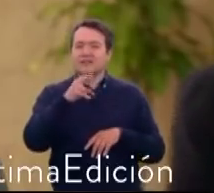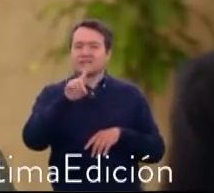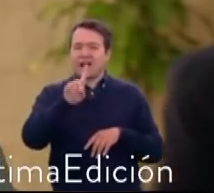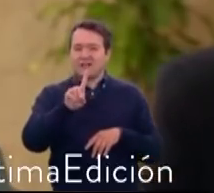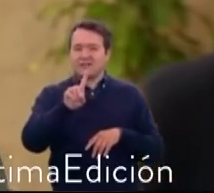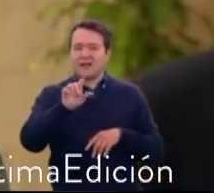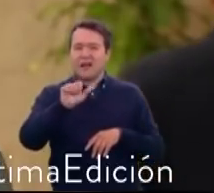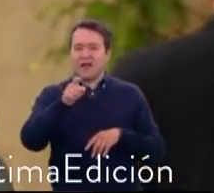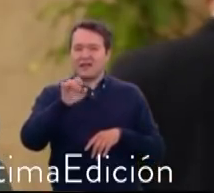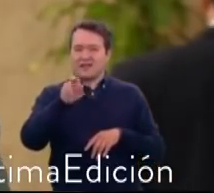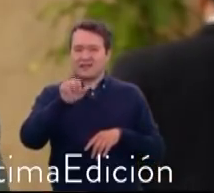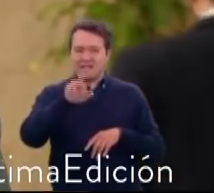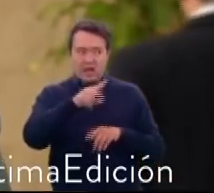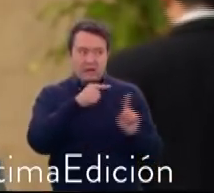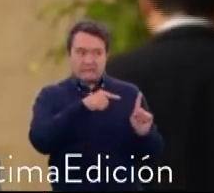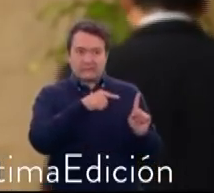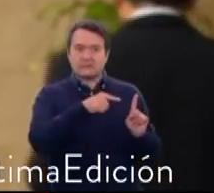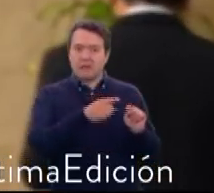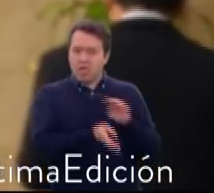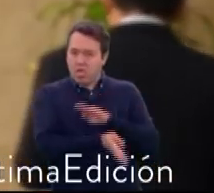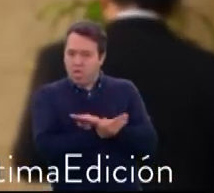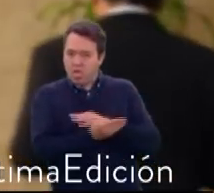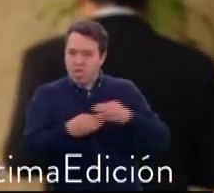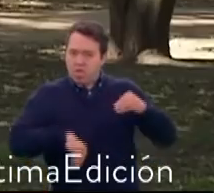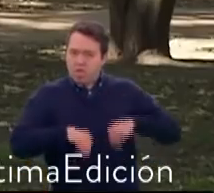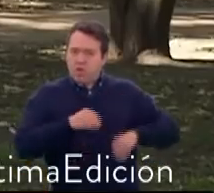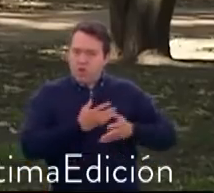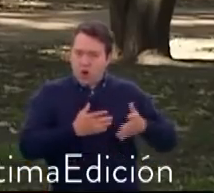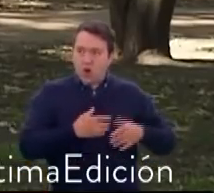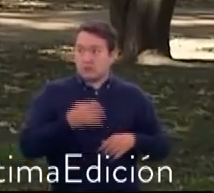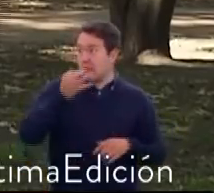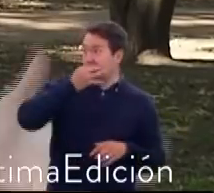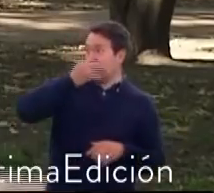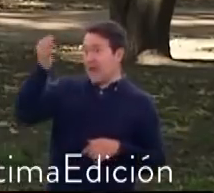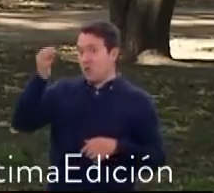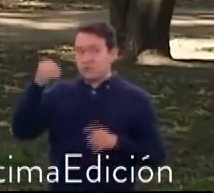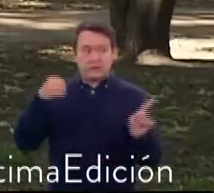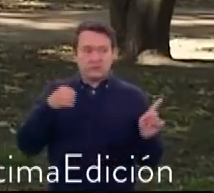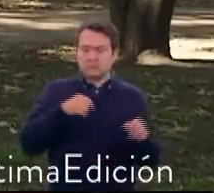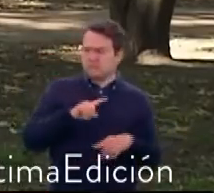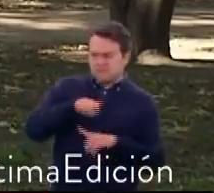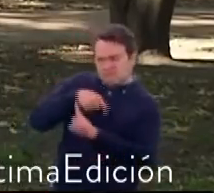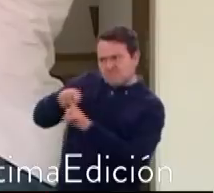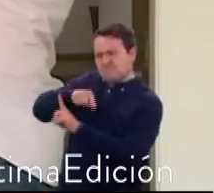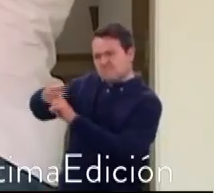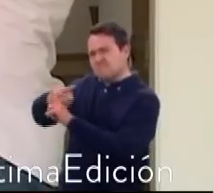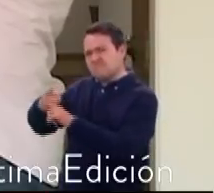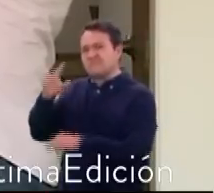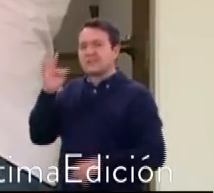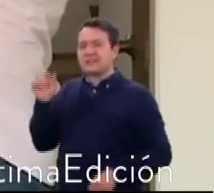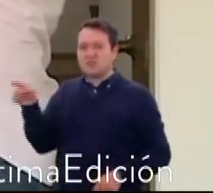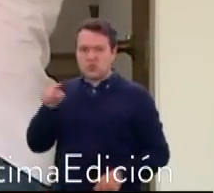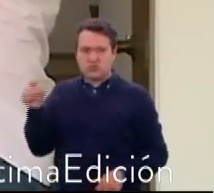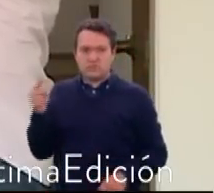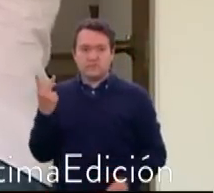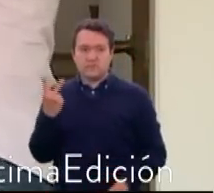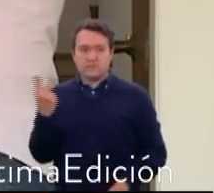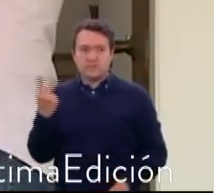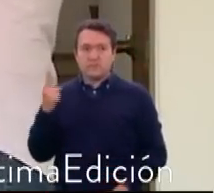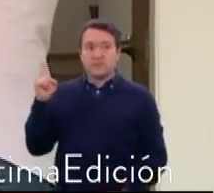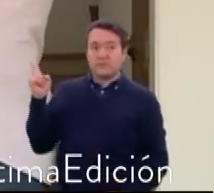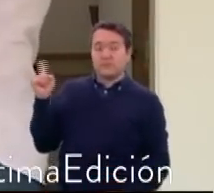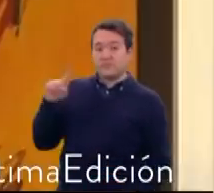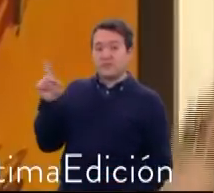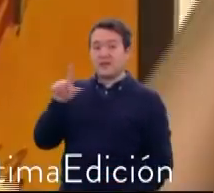Tras prender el ventilador que salpicó al ex senador de Santander Richard Aguilar y al ex representante a la Cámara Edwin Ballesteros, la pareja de esposos Lenín Pardo y Claudia